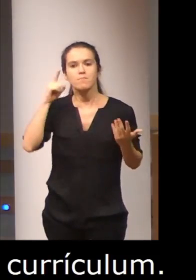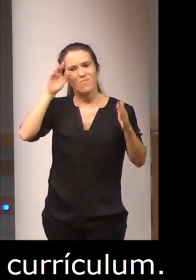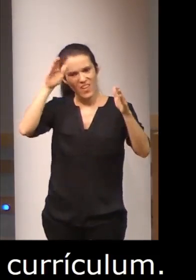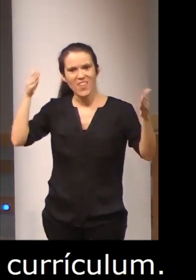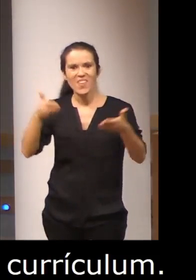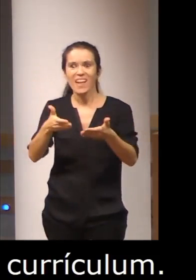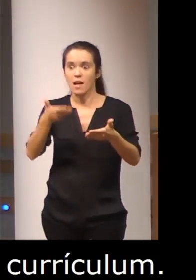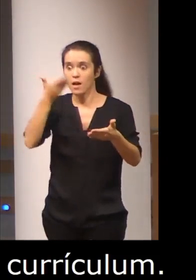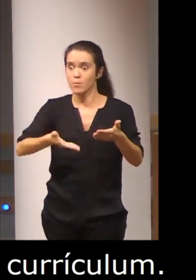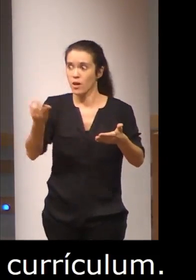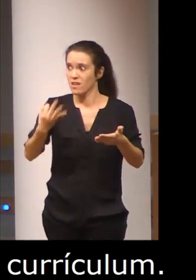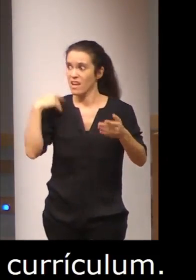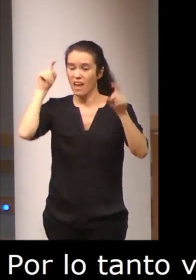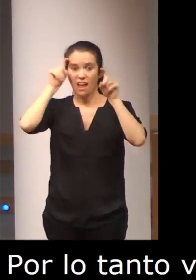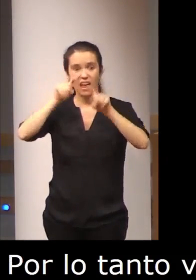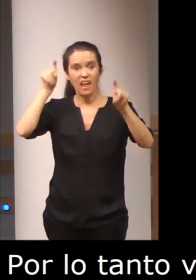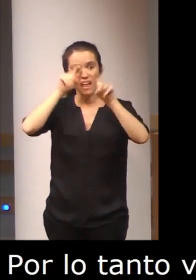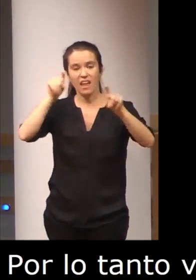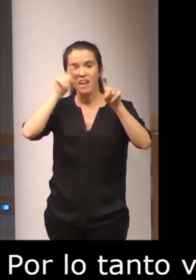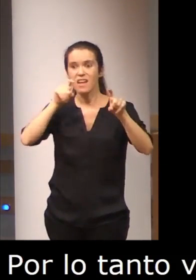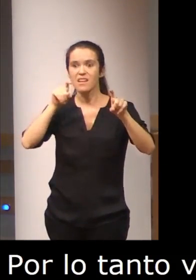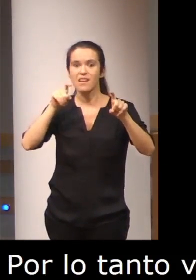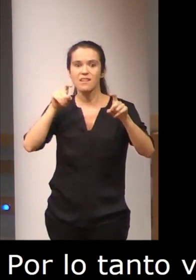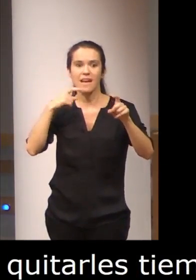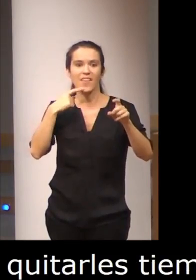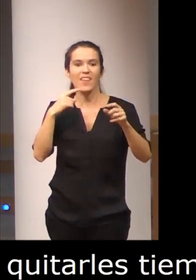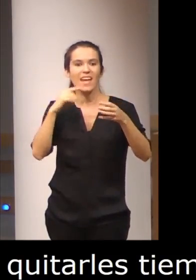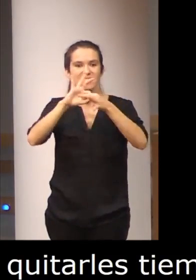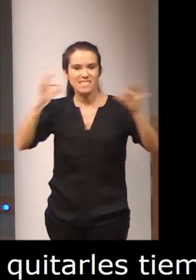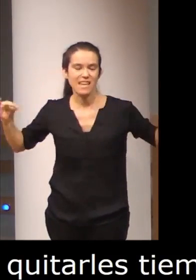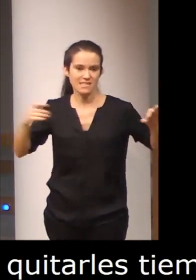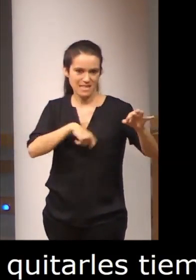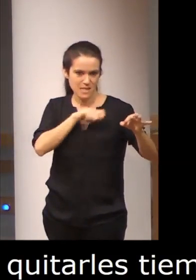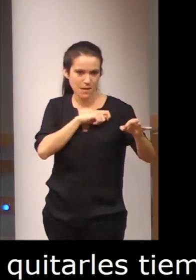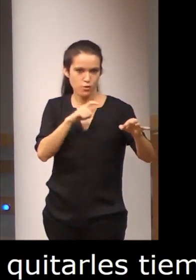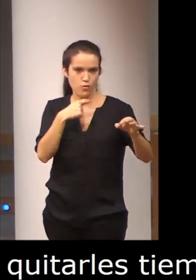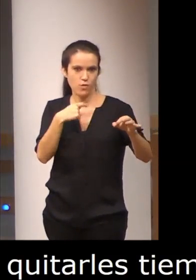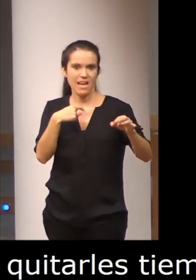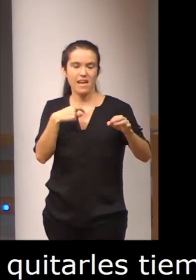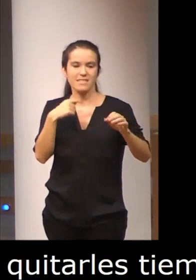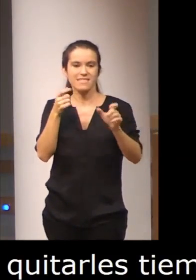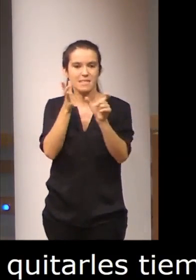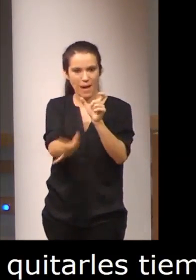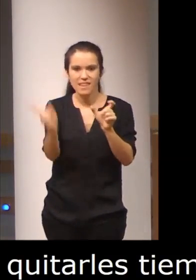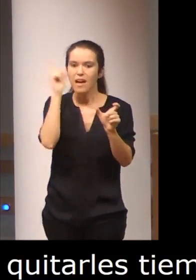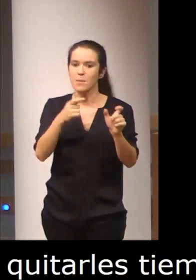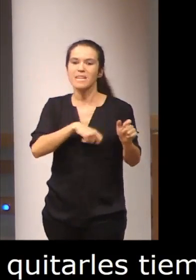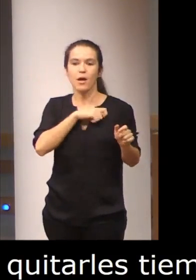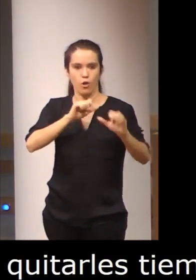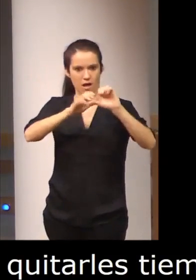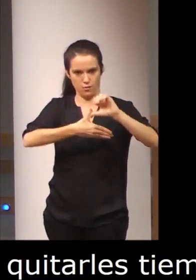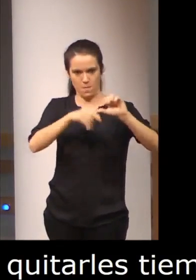que ha enseñado en sintaxis española, semántica y español de América. Ha